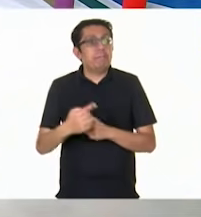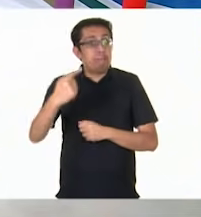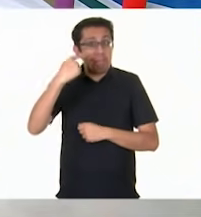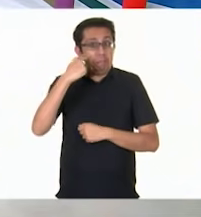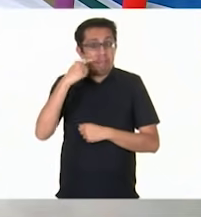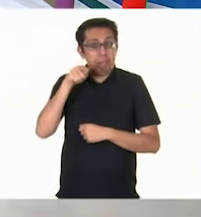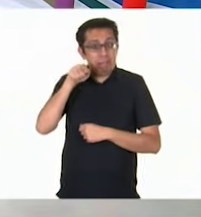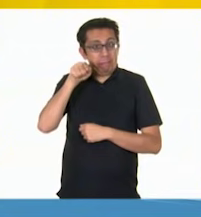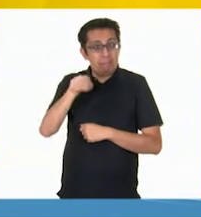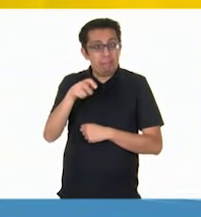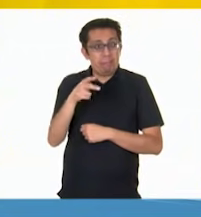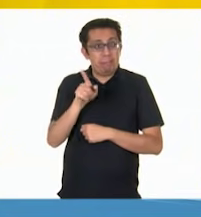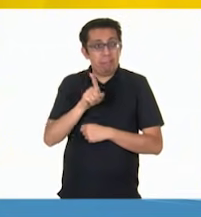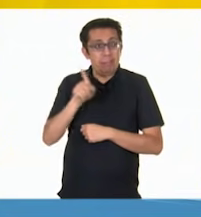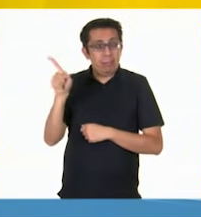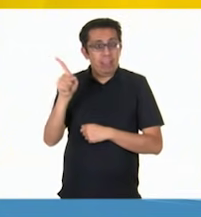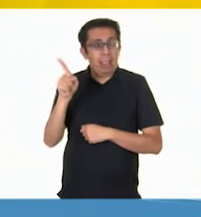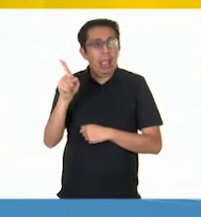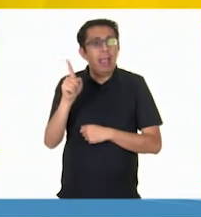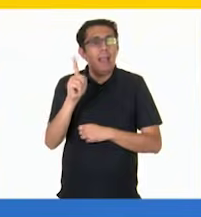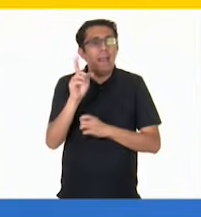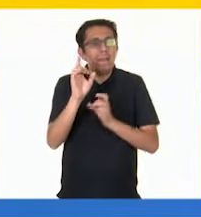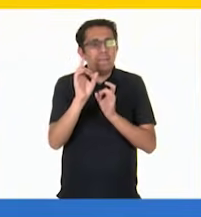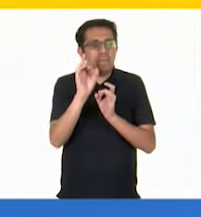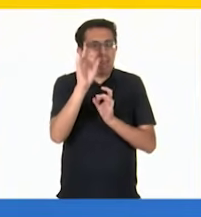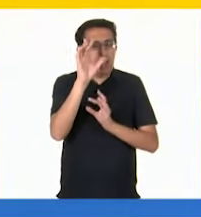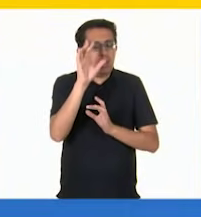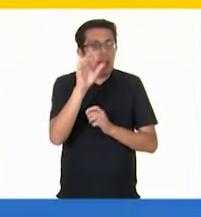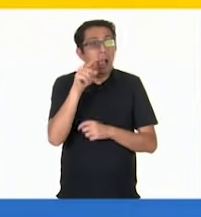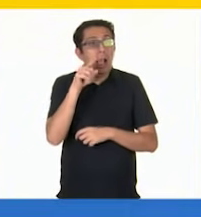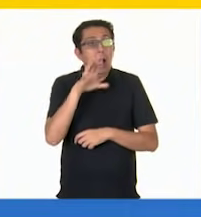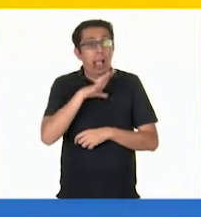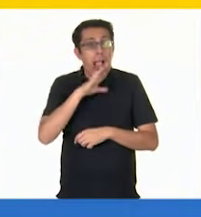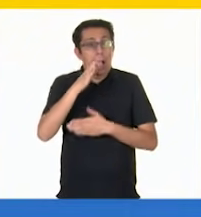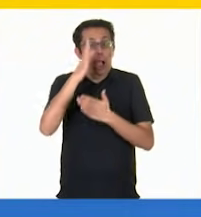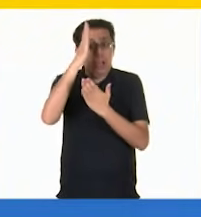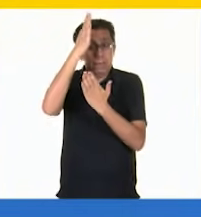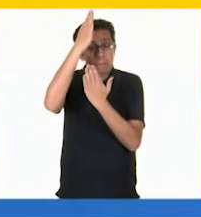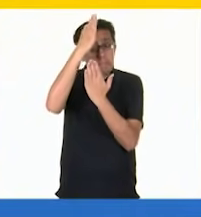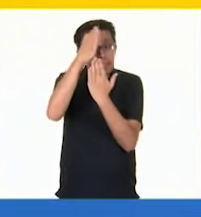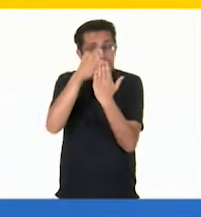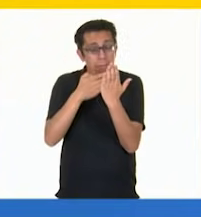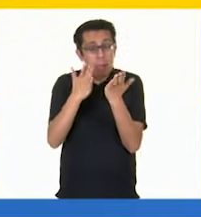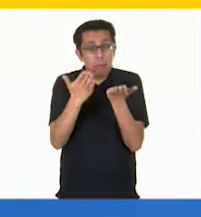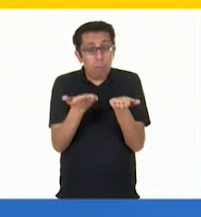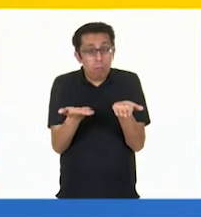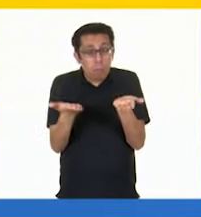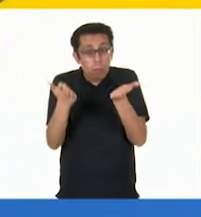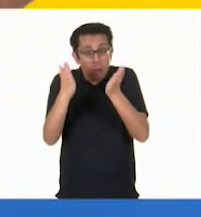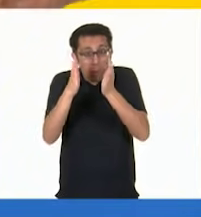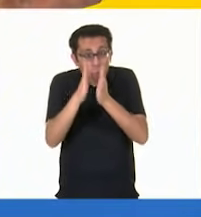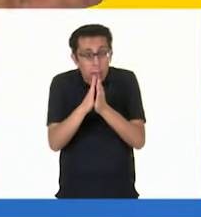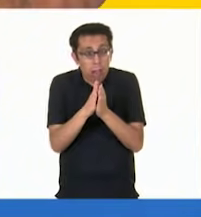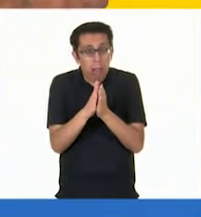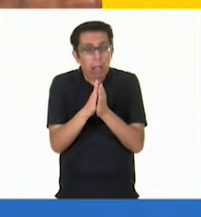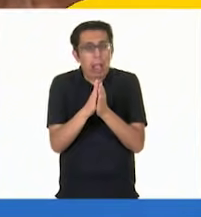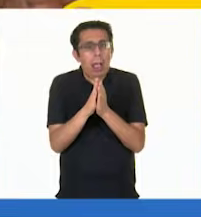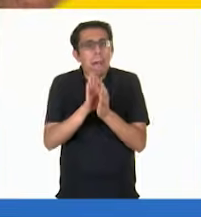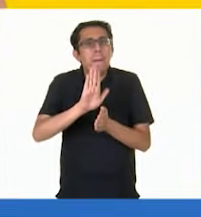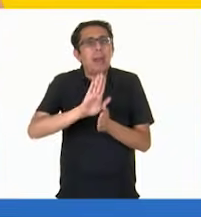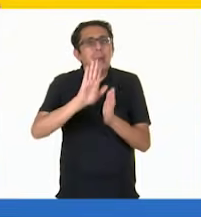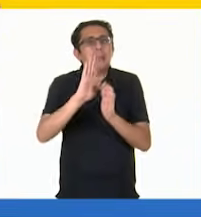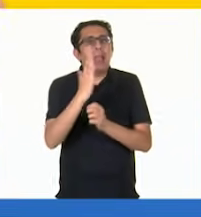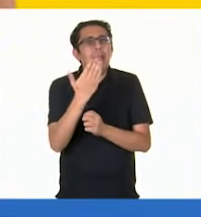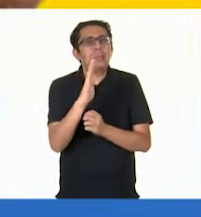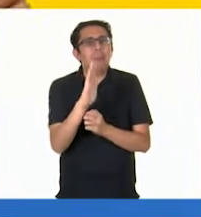aquí puedes observar esta flecha. Ok. Tiene un eje de simetría que al doblarlo queda como un espejo.